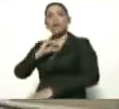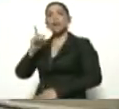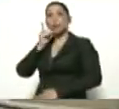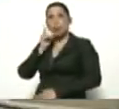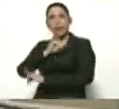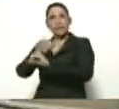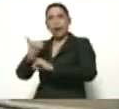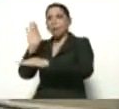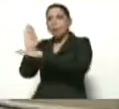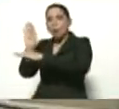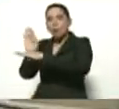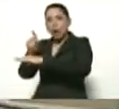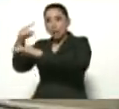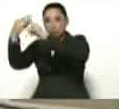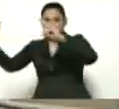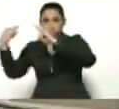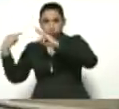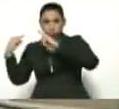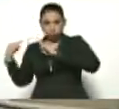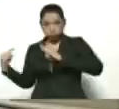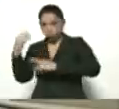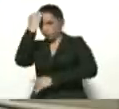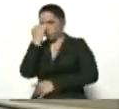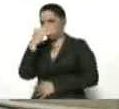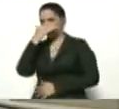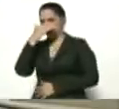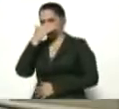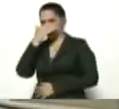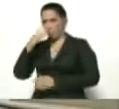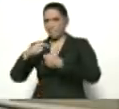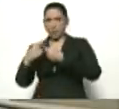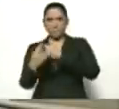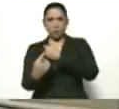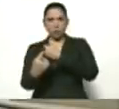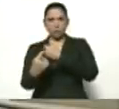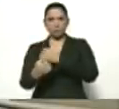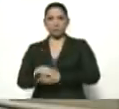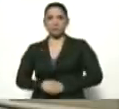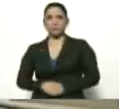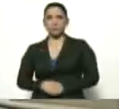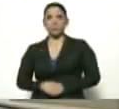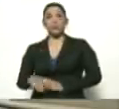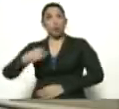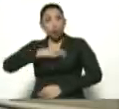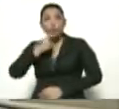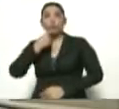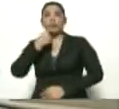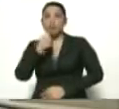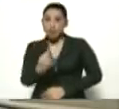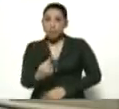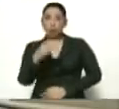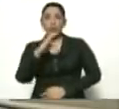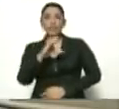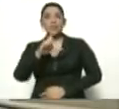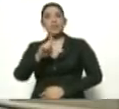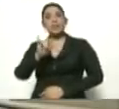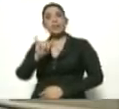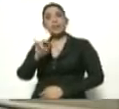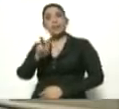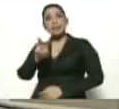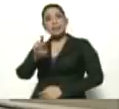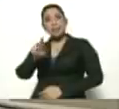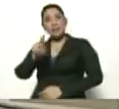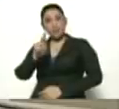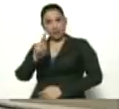amparando a esos campamentos de paramilitares desertores y mercenarios señalamos que equilibre alcalá cordones tenía nexos